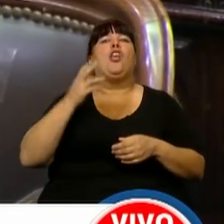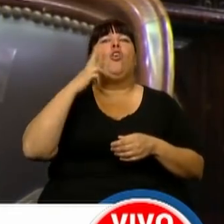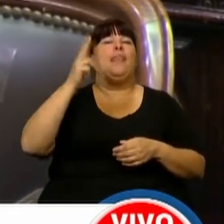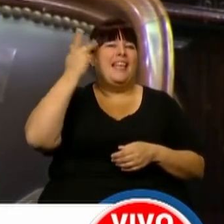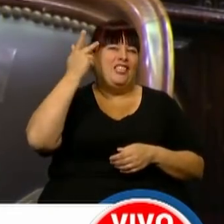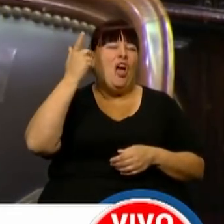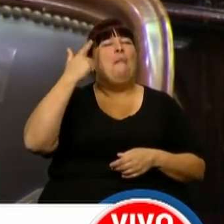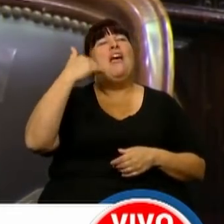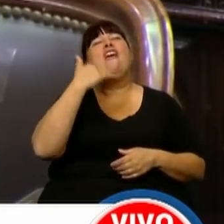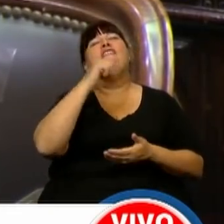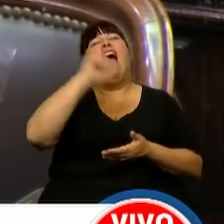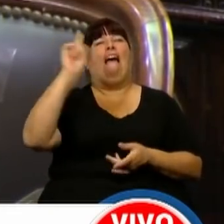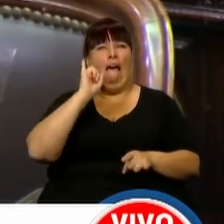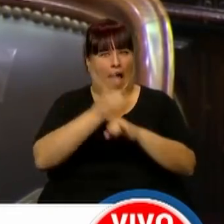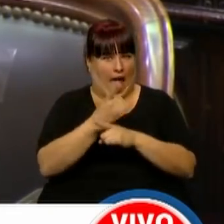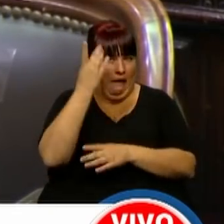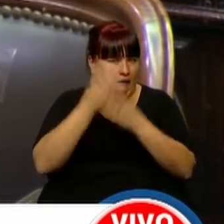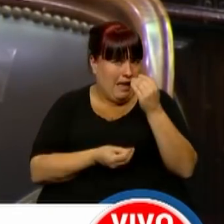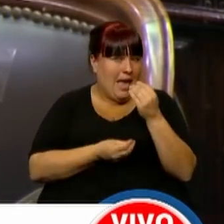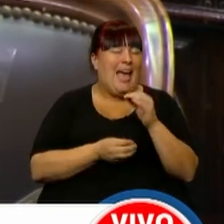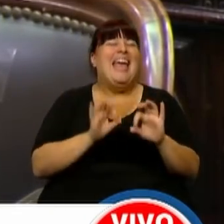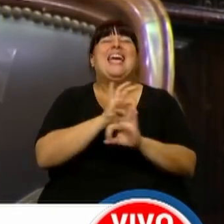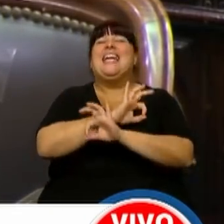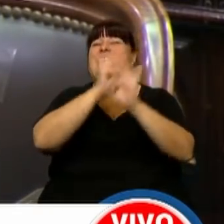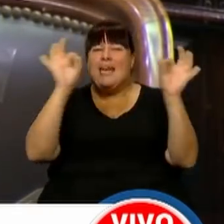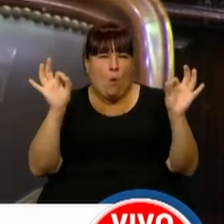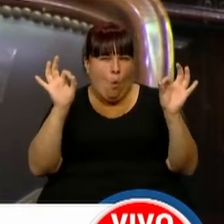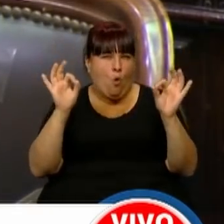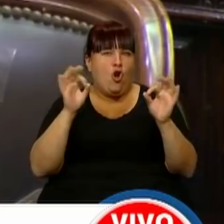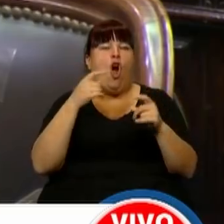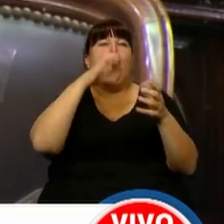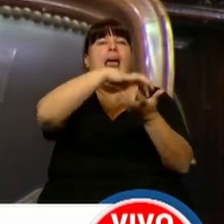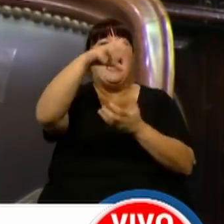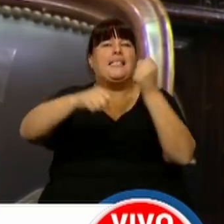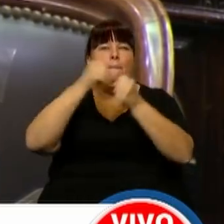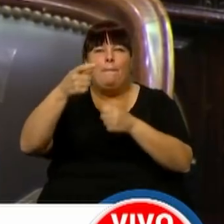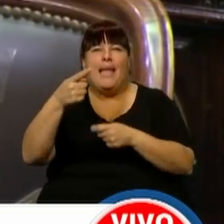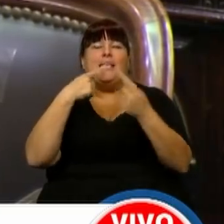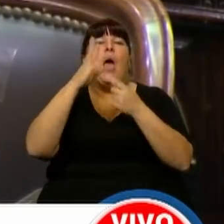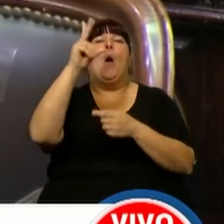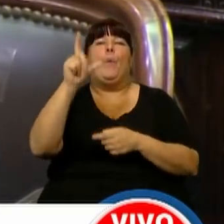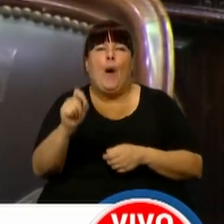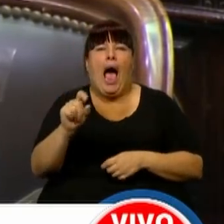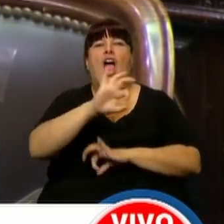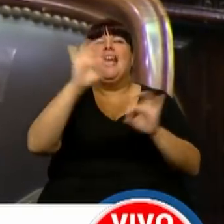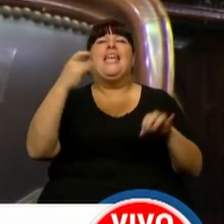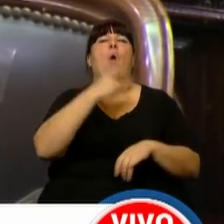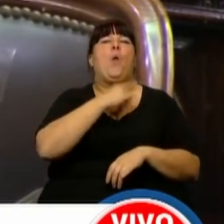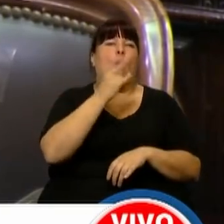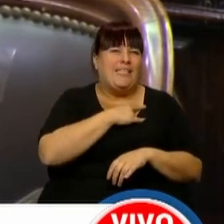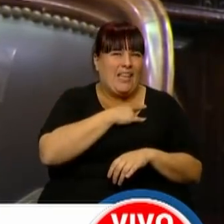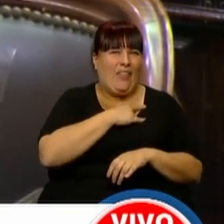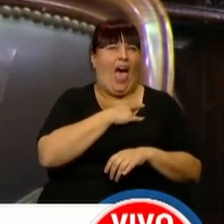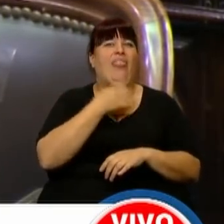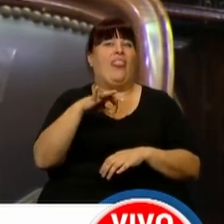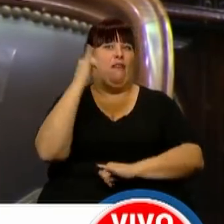2018 subestimó la inflación, pero ninguna de las consultoras, ninguno de los bancos, ninguna de las universidades